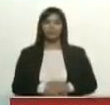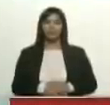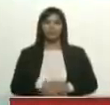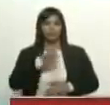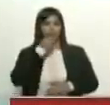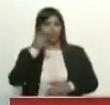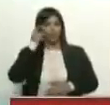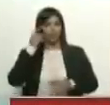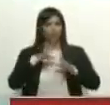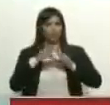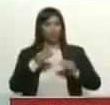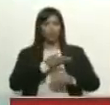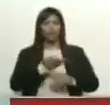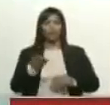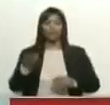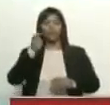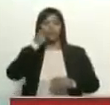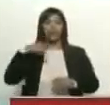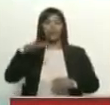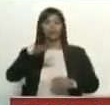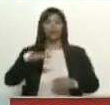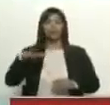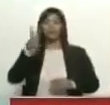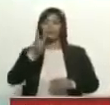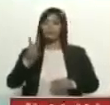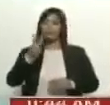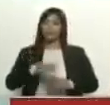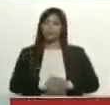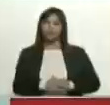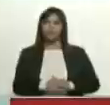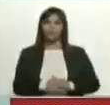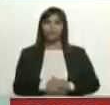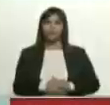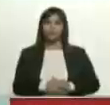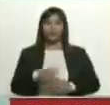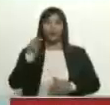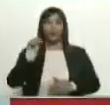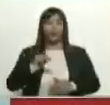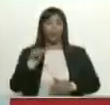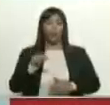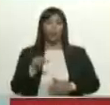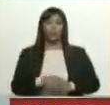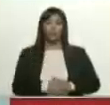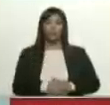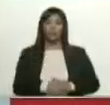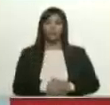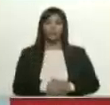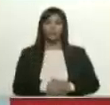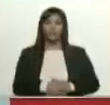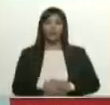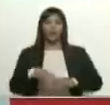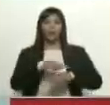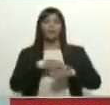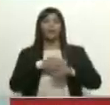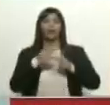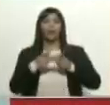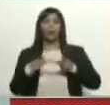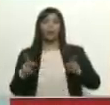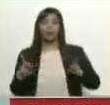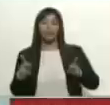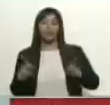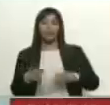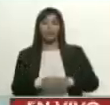Buenos días, tengan todos ustedes, pueblo de Venezuela. El día de hoy, el Ministerio Público, tal